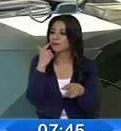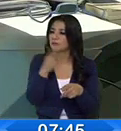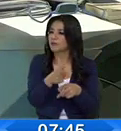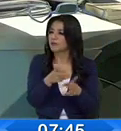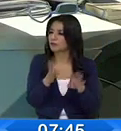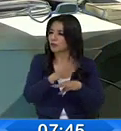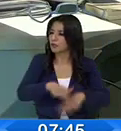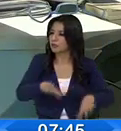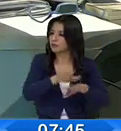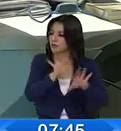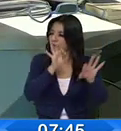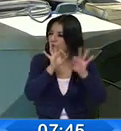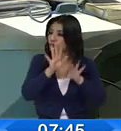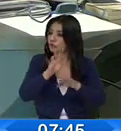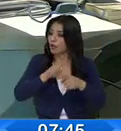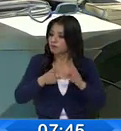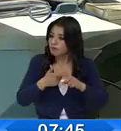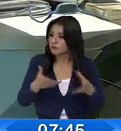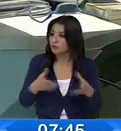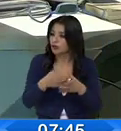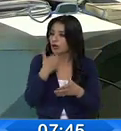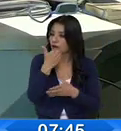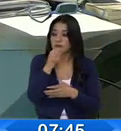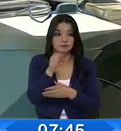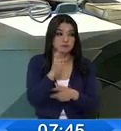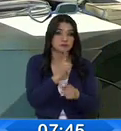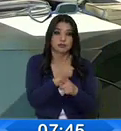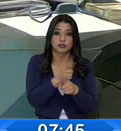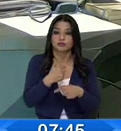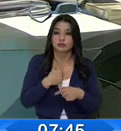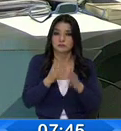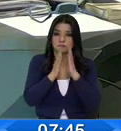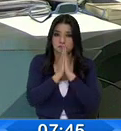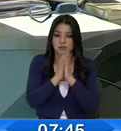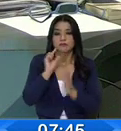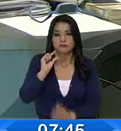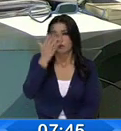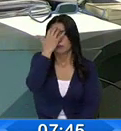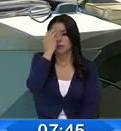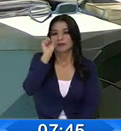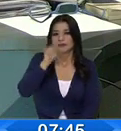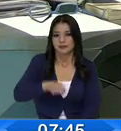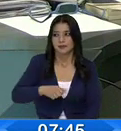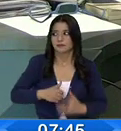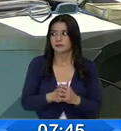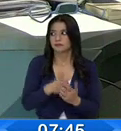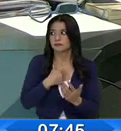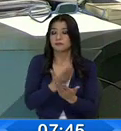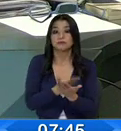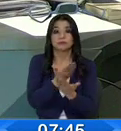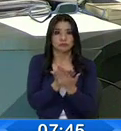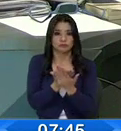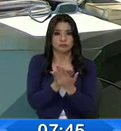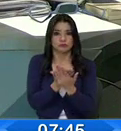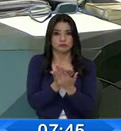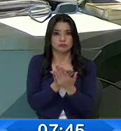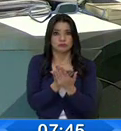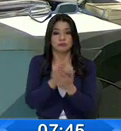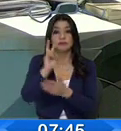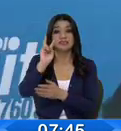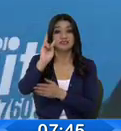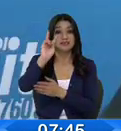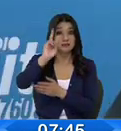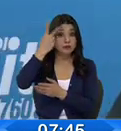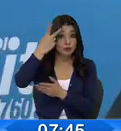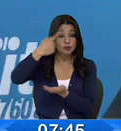así es entonces por eso mi llamado mi preocupación y mi planteamiento es que en el segundo debate